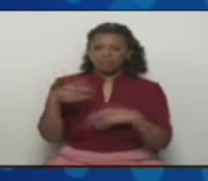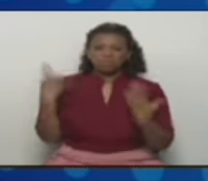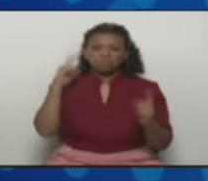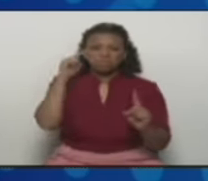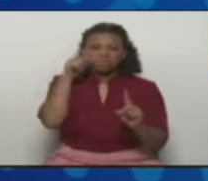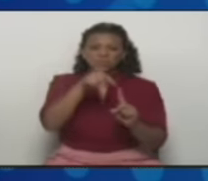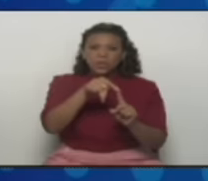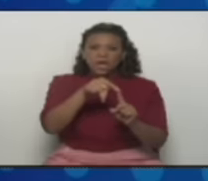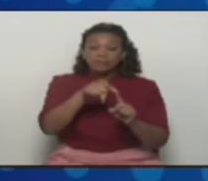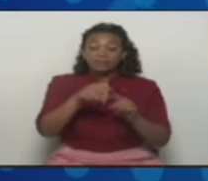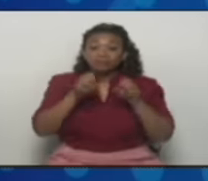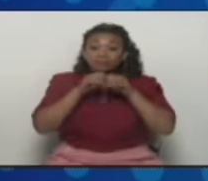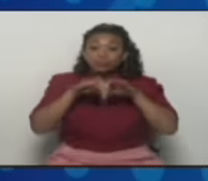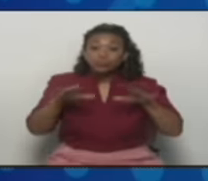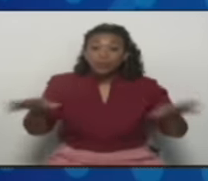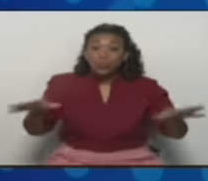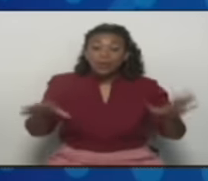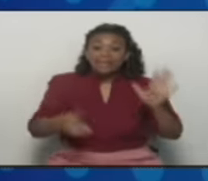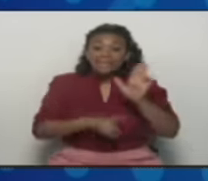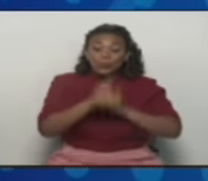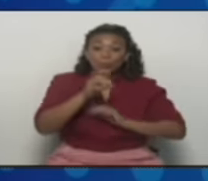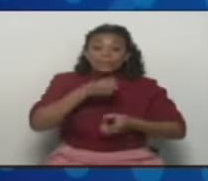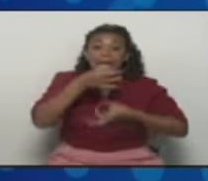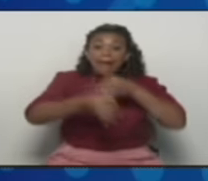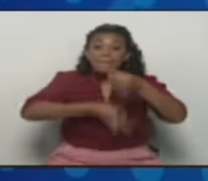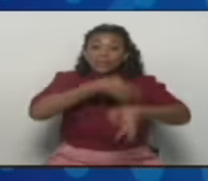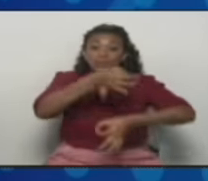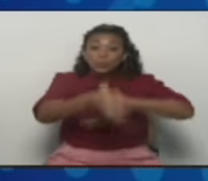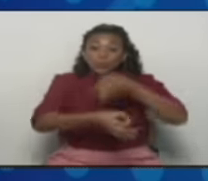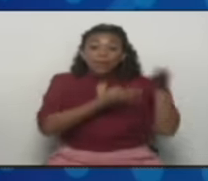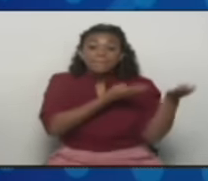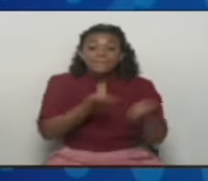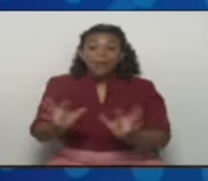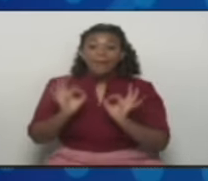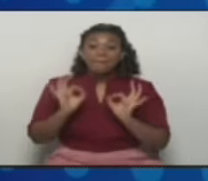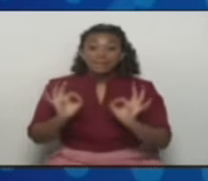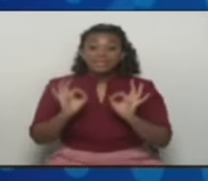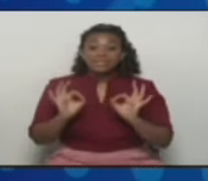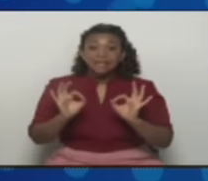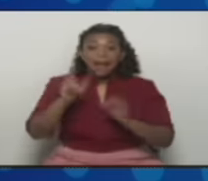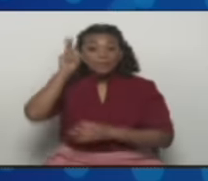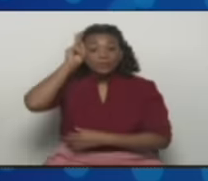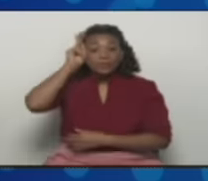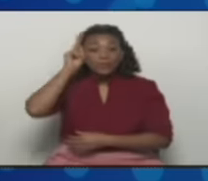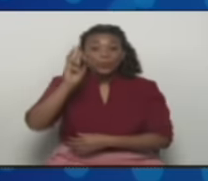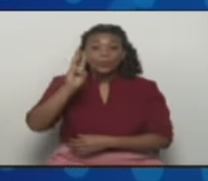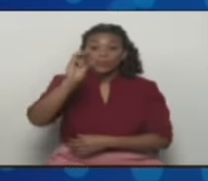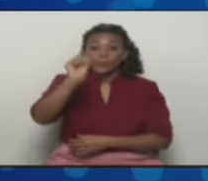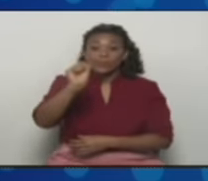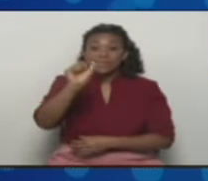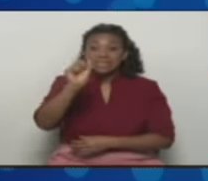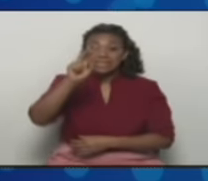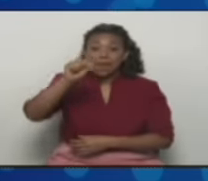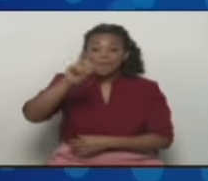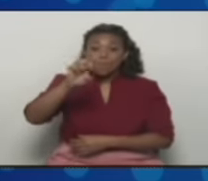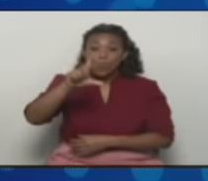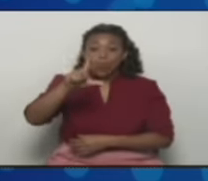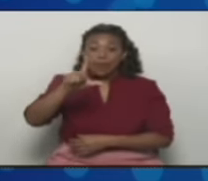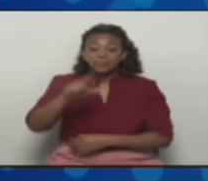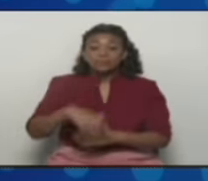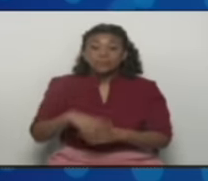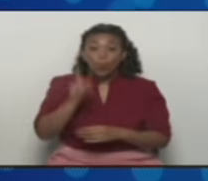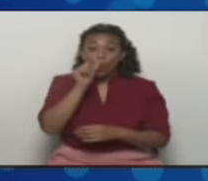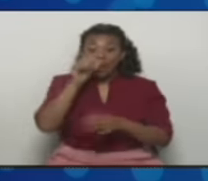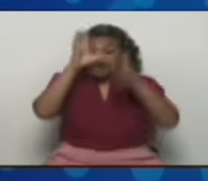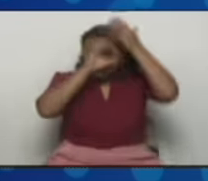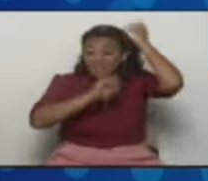en pleno despliegue y desarrollo. Está invitado especial el profesor Samuel Moncada, historiador,